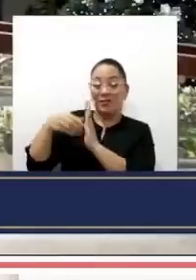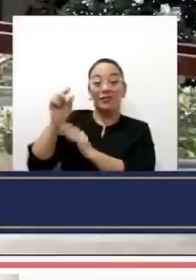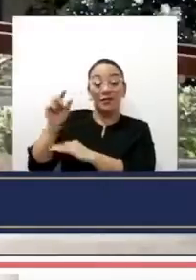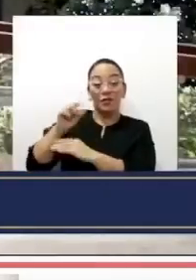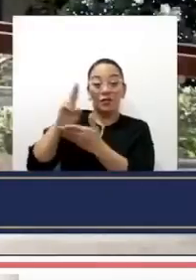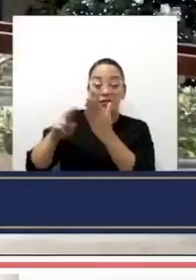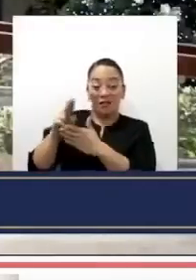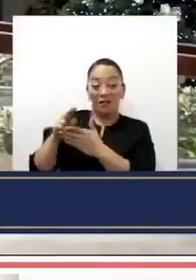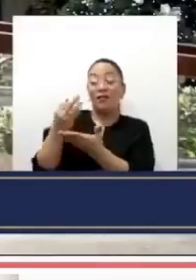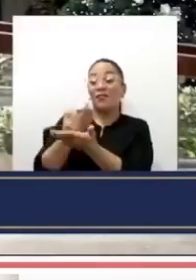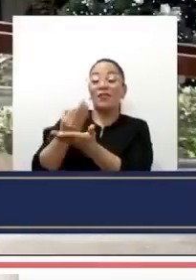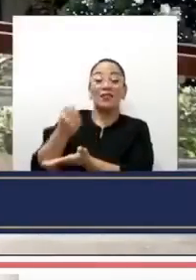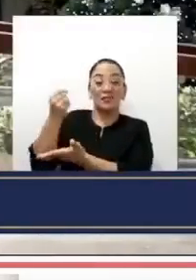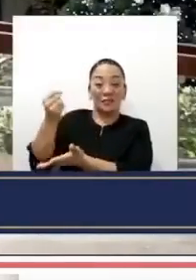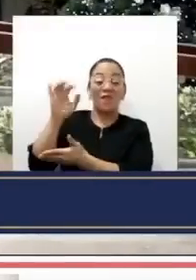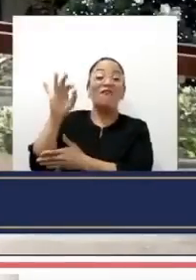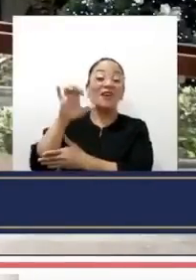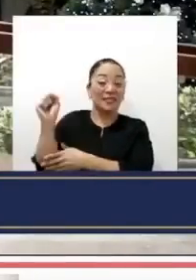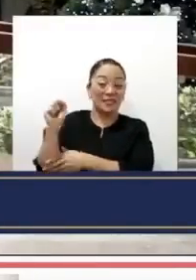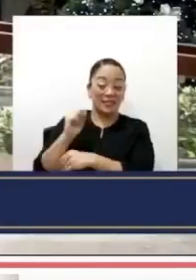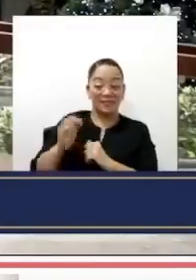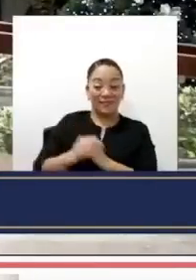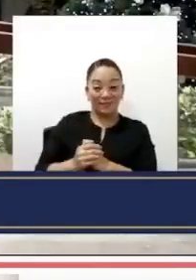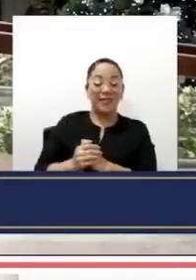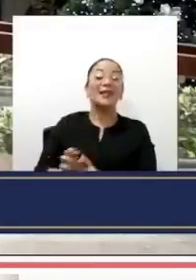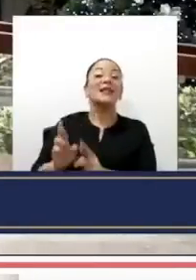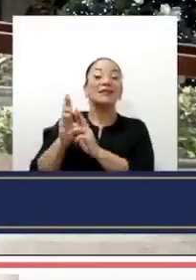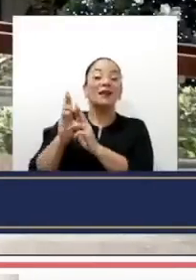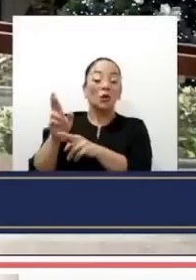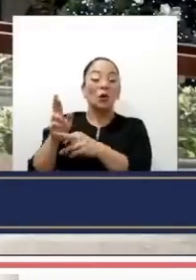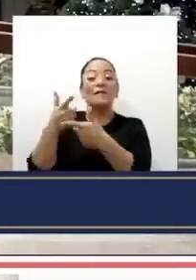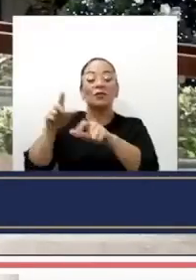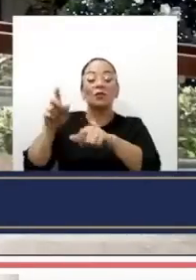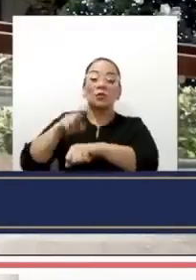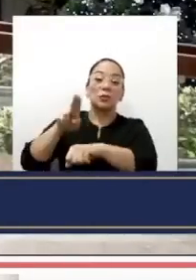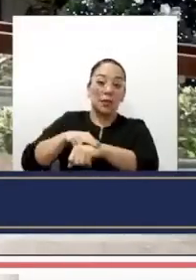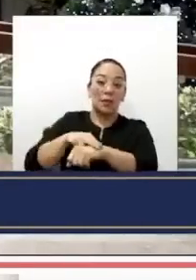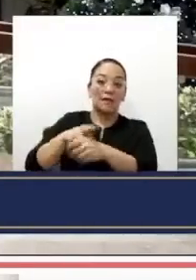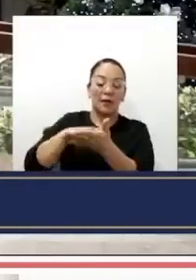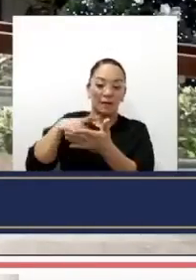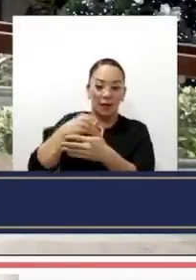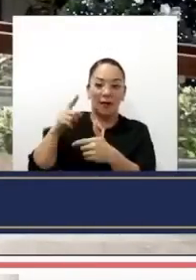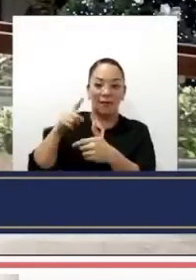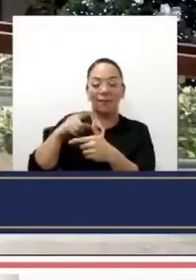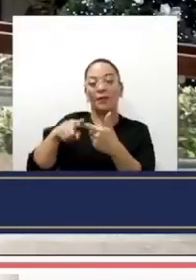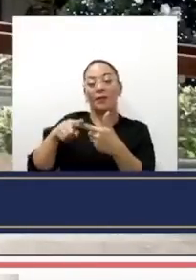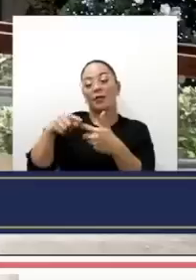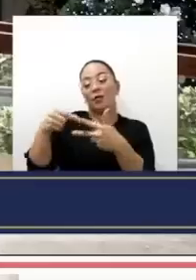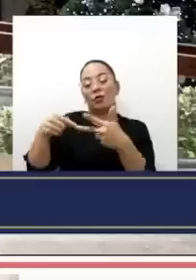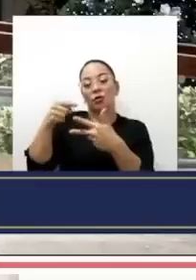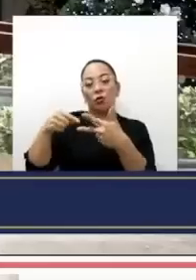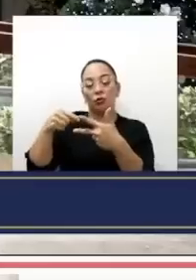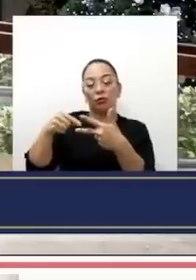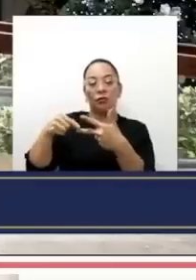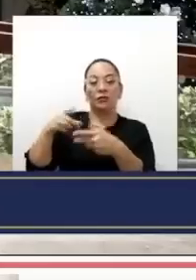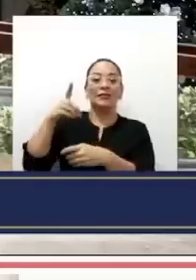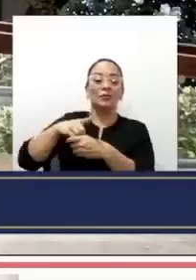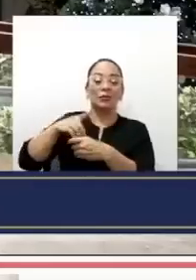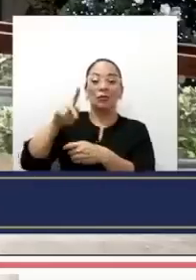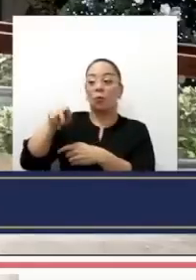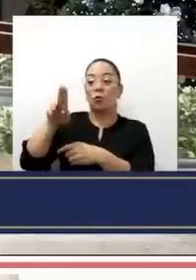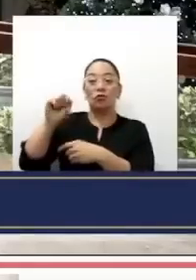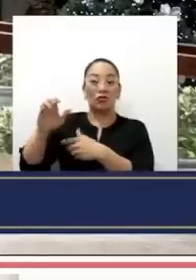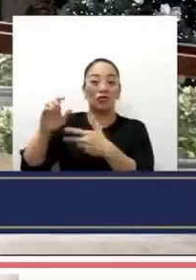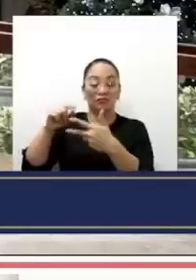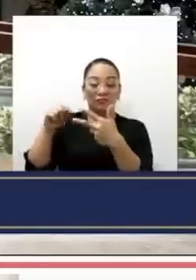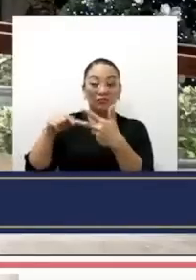que financiamos con el FES que le regalaron Liberación Nacional y los dos diputados del PUSC, y creo que se